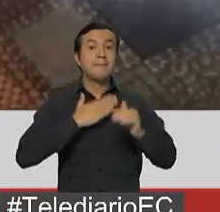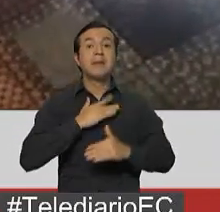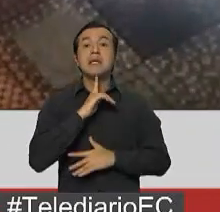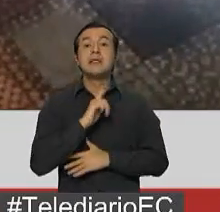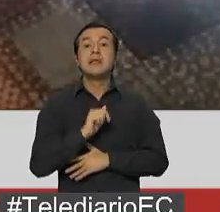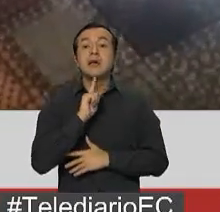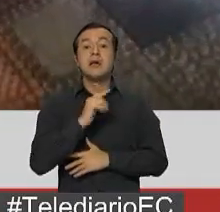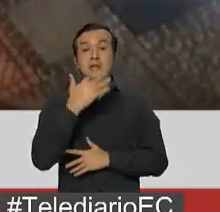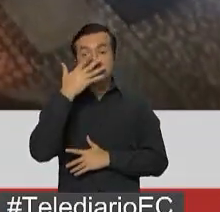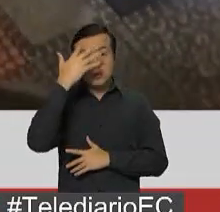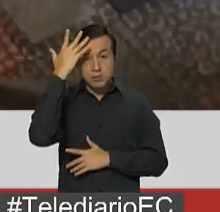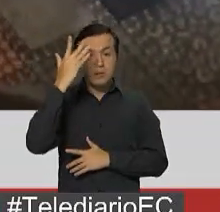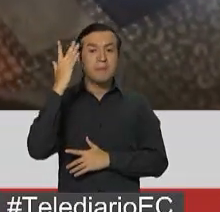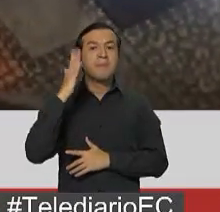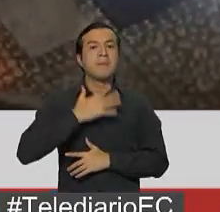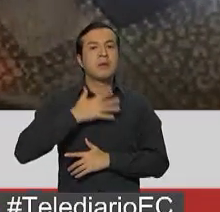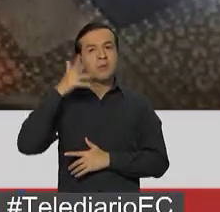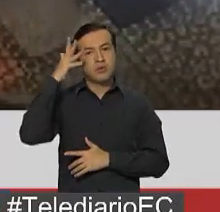y